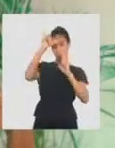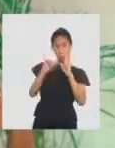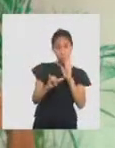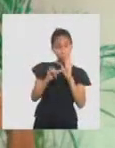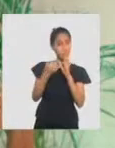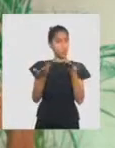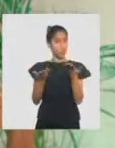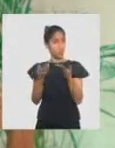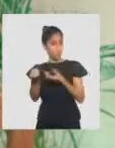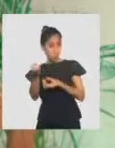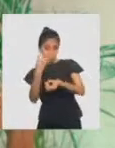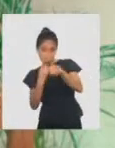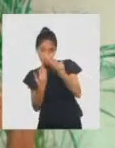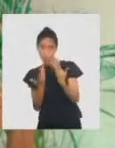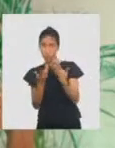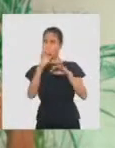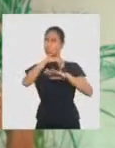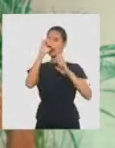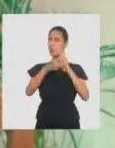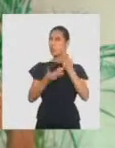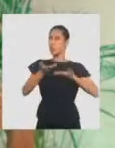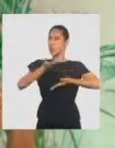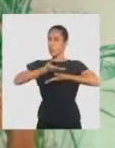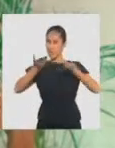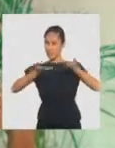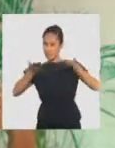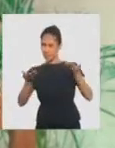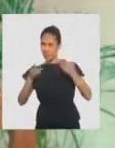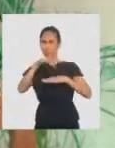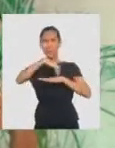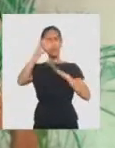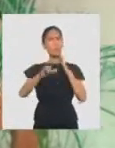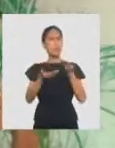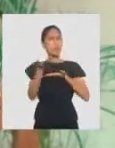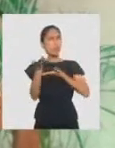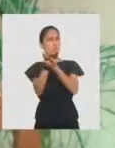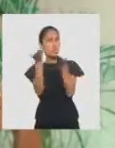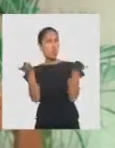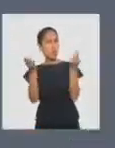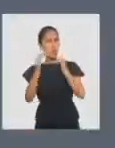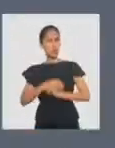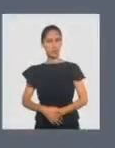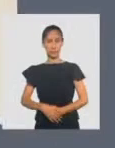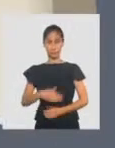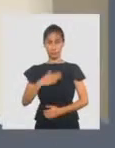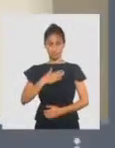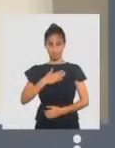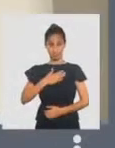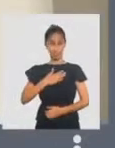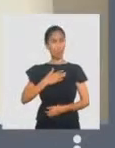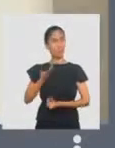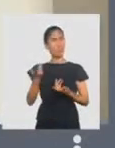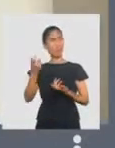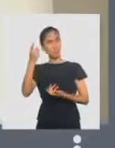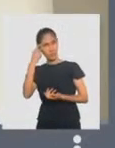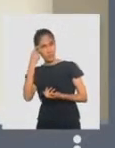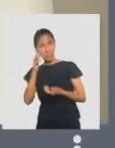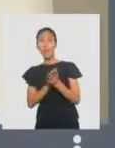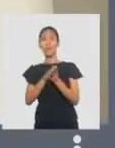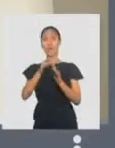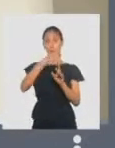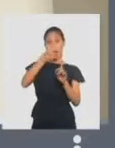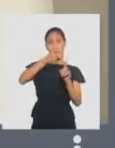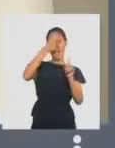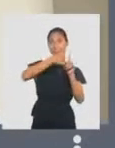de emprendimiento. ¿Nos pueden contar de qué se tratan y en qué etapa del proyecto están? Mi emprendimiento es